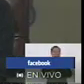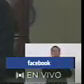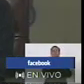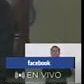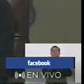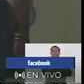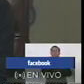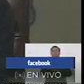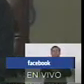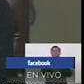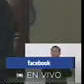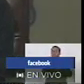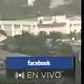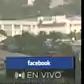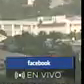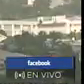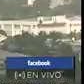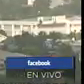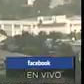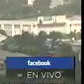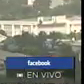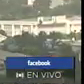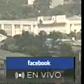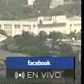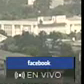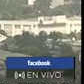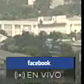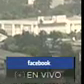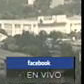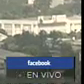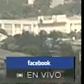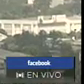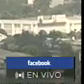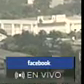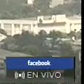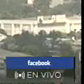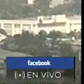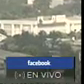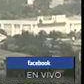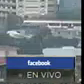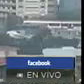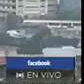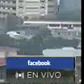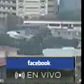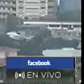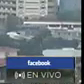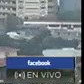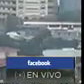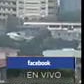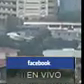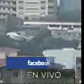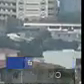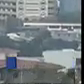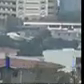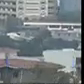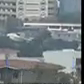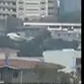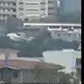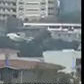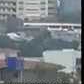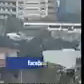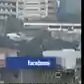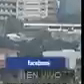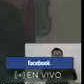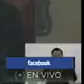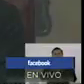que la cuarentena nacional no impacte de manera directa a la economía del país las exportaciones e importaciones se mantendrán